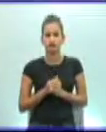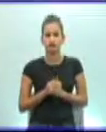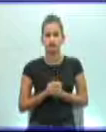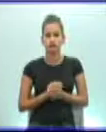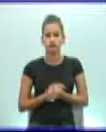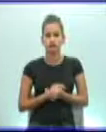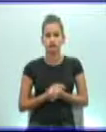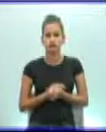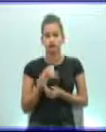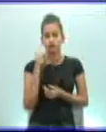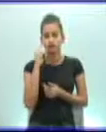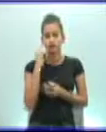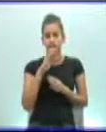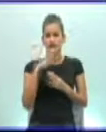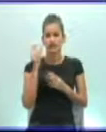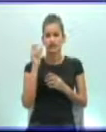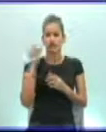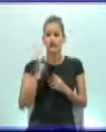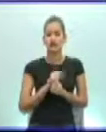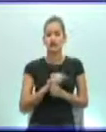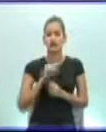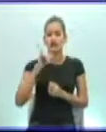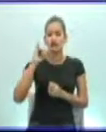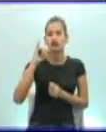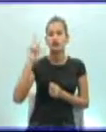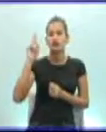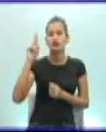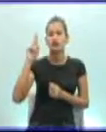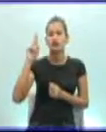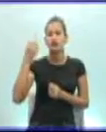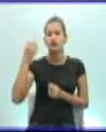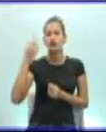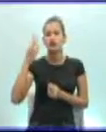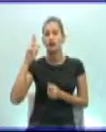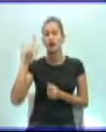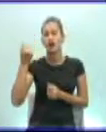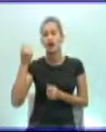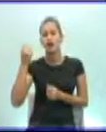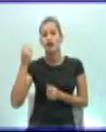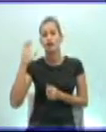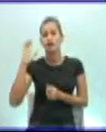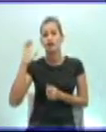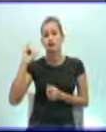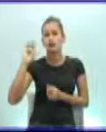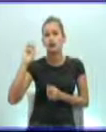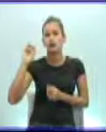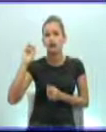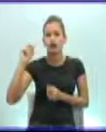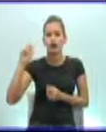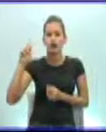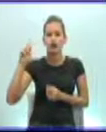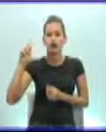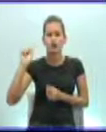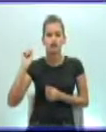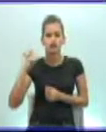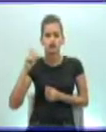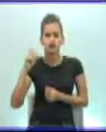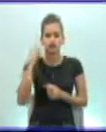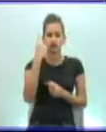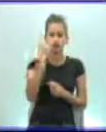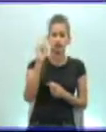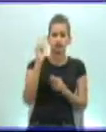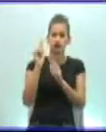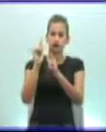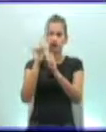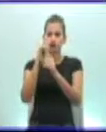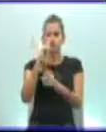Aquí les muestro los irracionales. Recordemos que los irracionales van a ser expresiones decimales infinitas no periódicas. Y conocemos